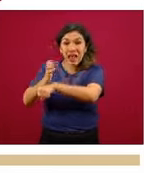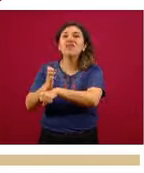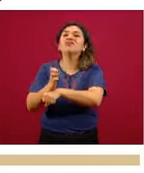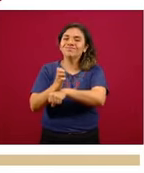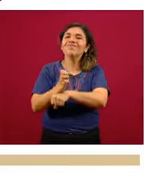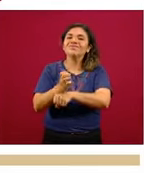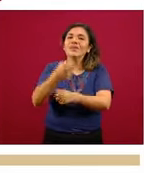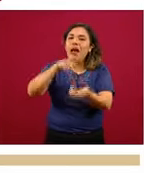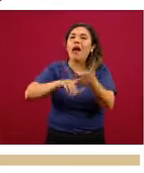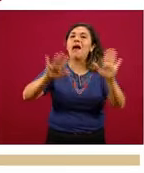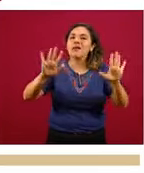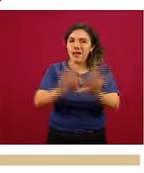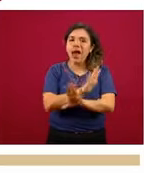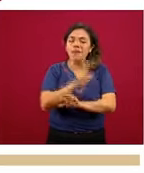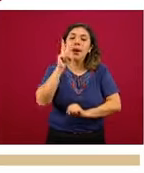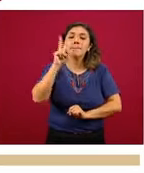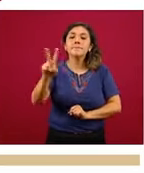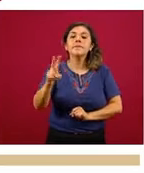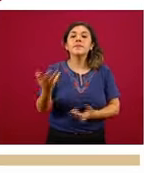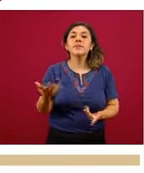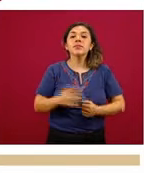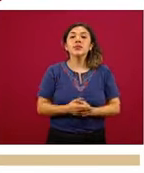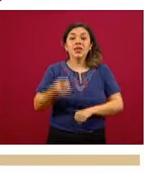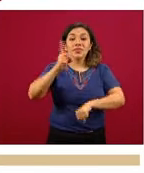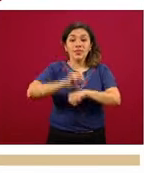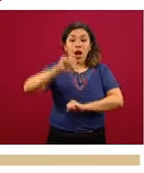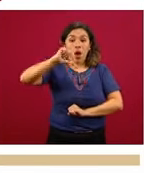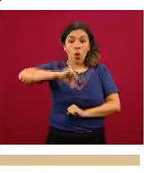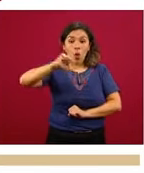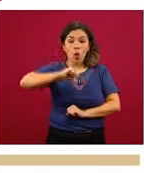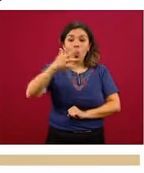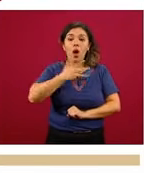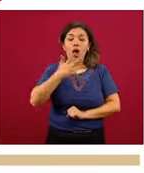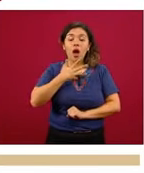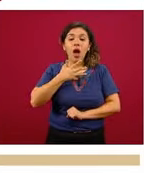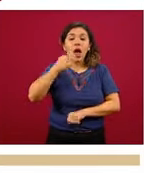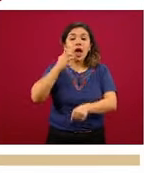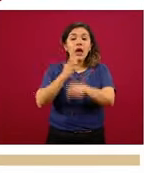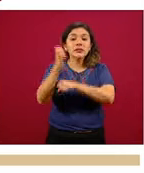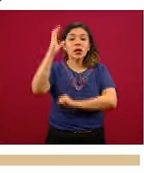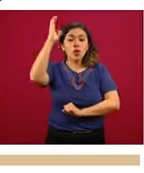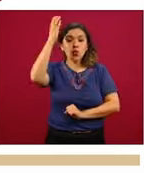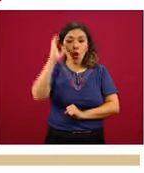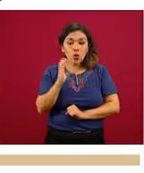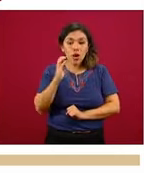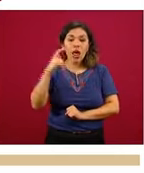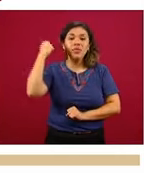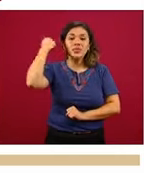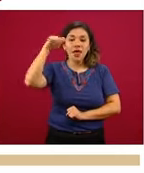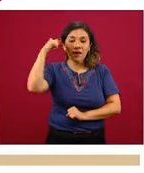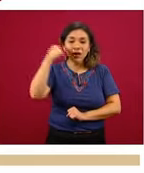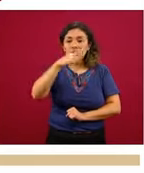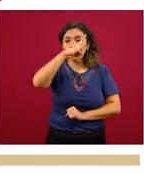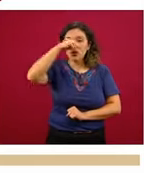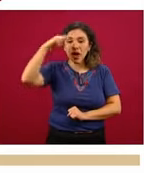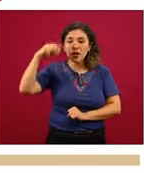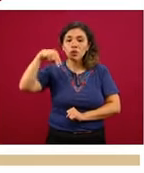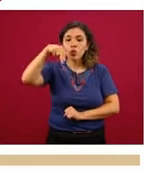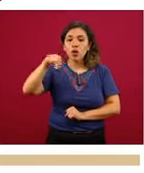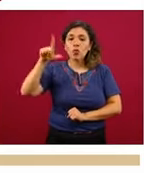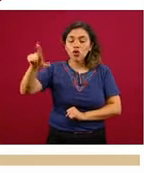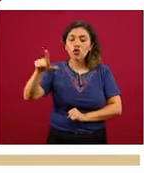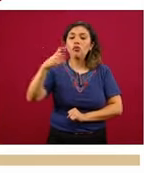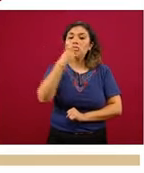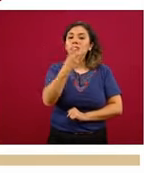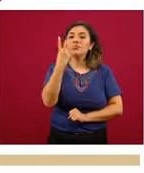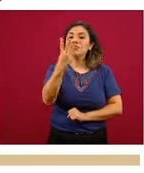de los estados, esta cambia. El día de hoy se suma el estado de Coahuila, Tabasco, Nayarit y Nuevo León, que ya